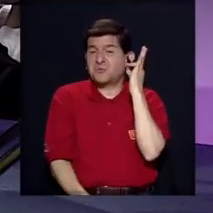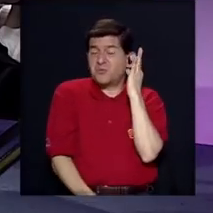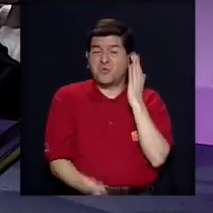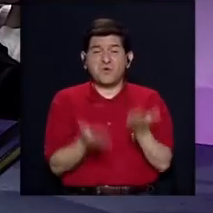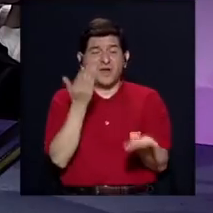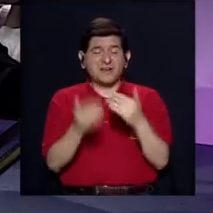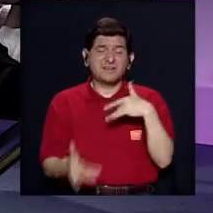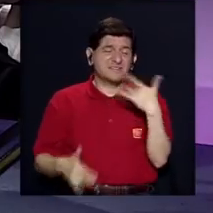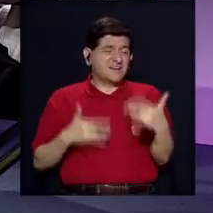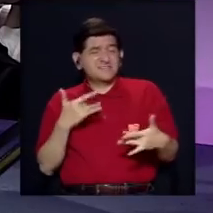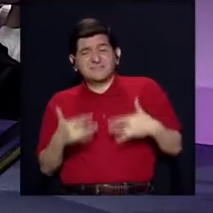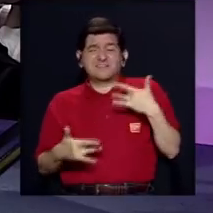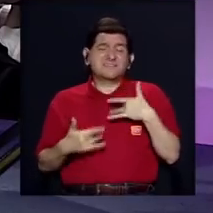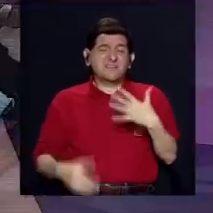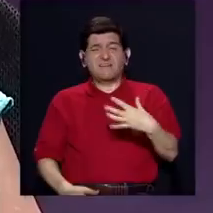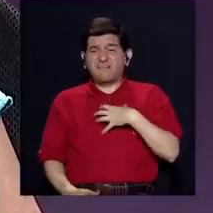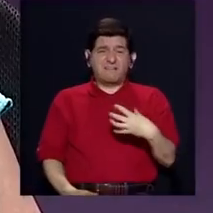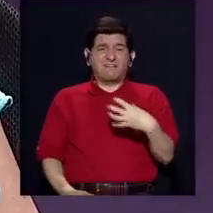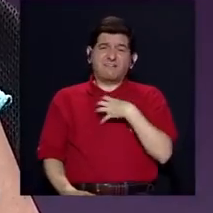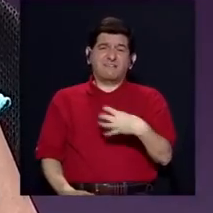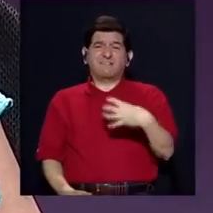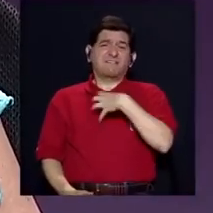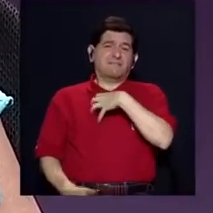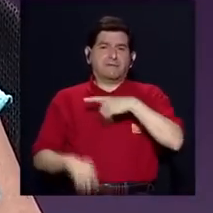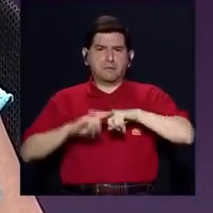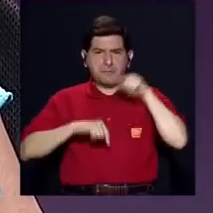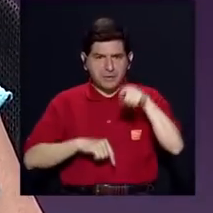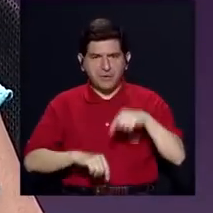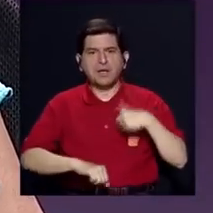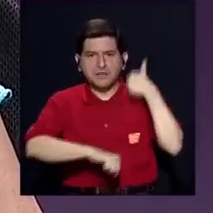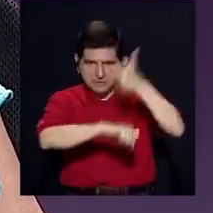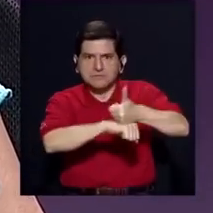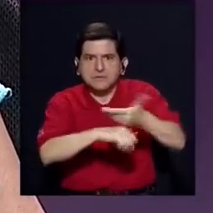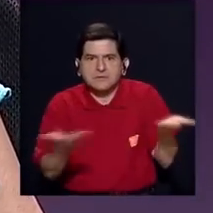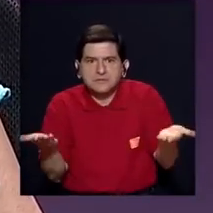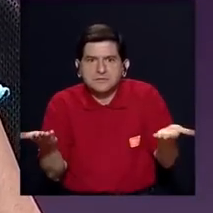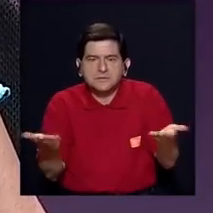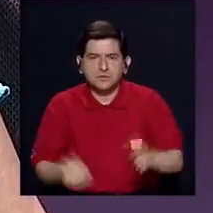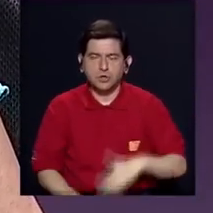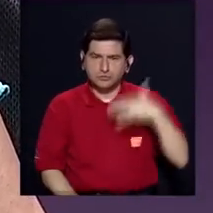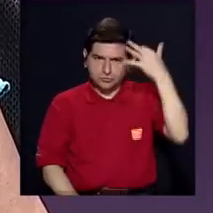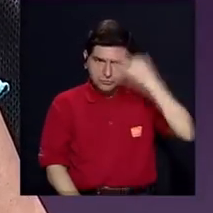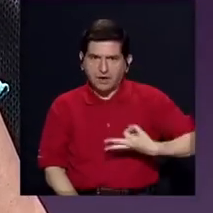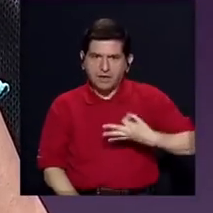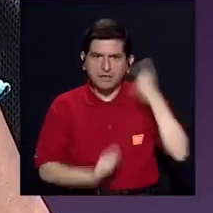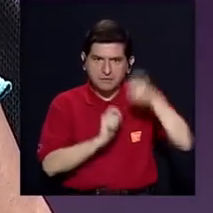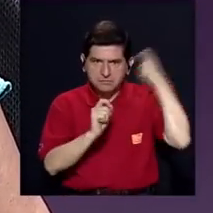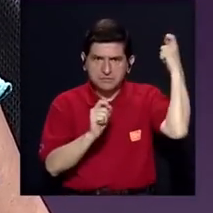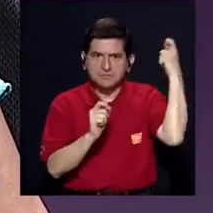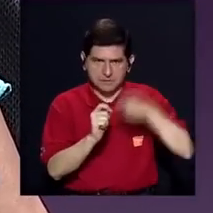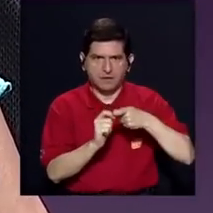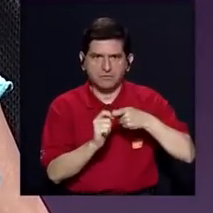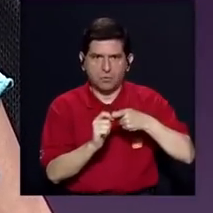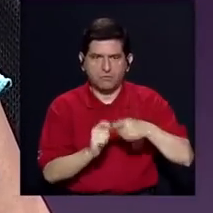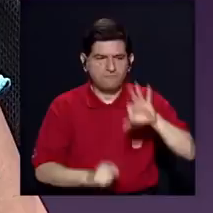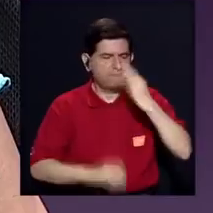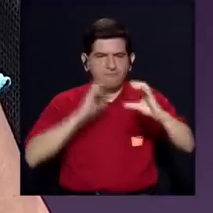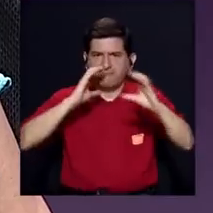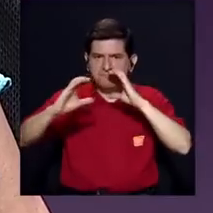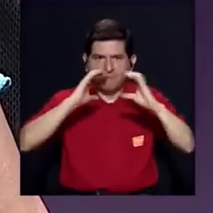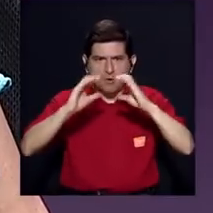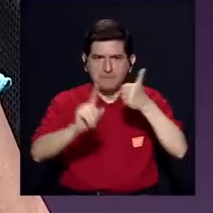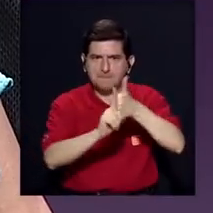son un poco sensibles y se quejan demasiado pero ahí están ahí están y yo creo que exactamente los medios de